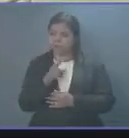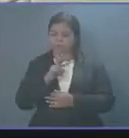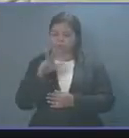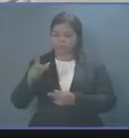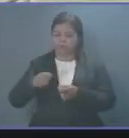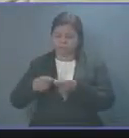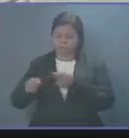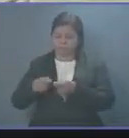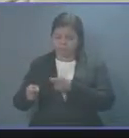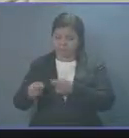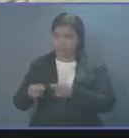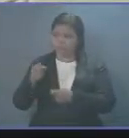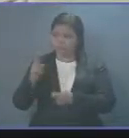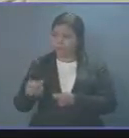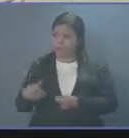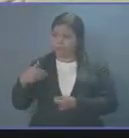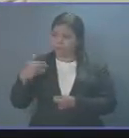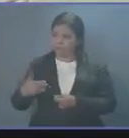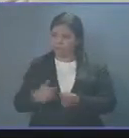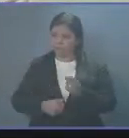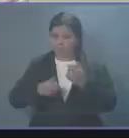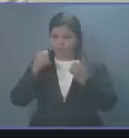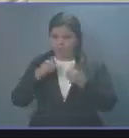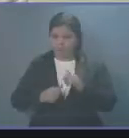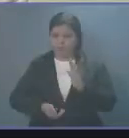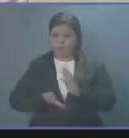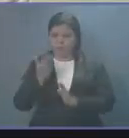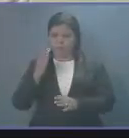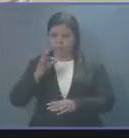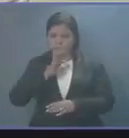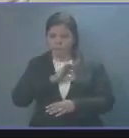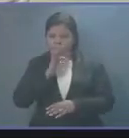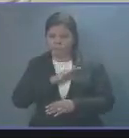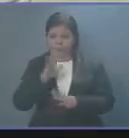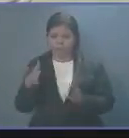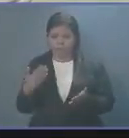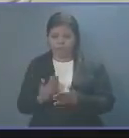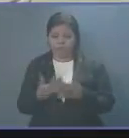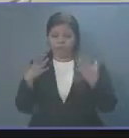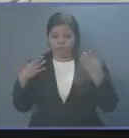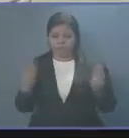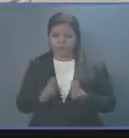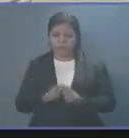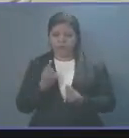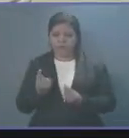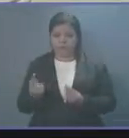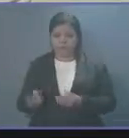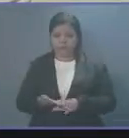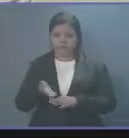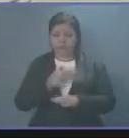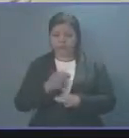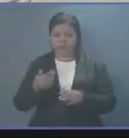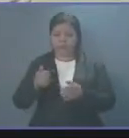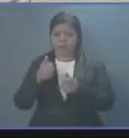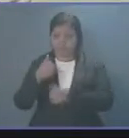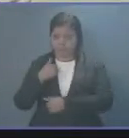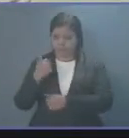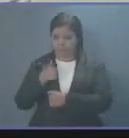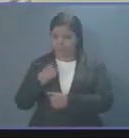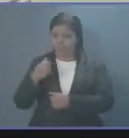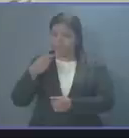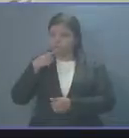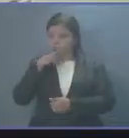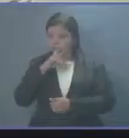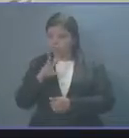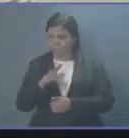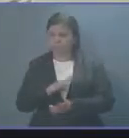de diciembre de ese mismo año, se emitió ley especial para regular los beneficios y prestaciones sociales de los veteranos militares de la Fuerza Armada y excombatientes del Frente